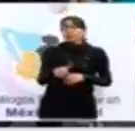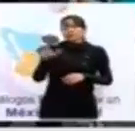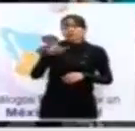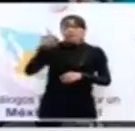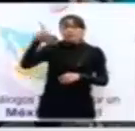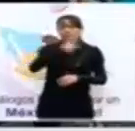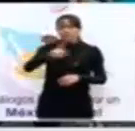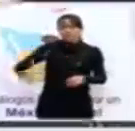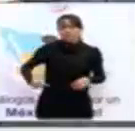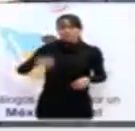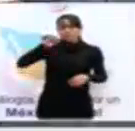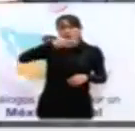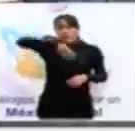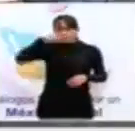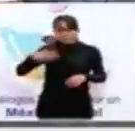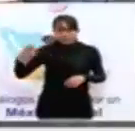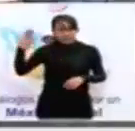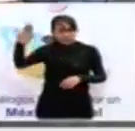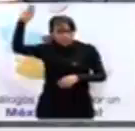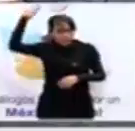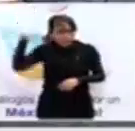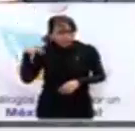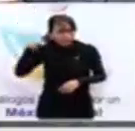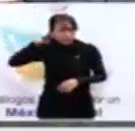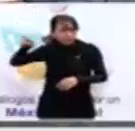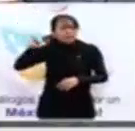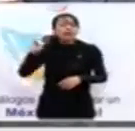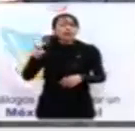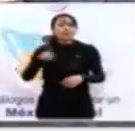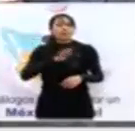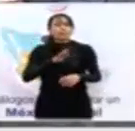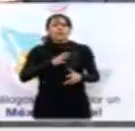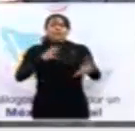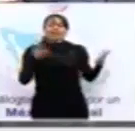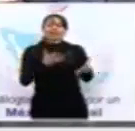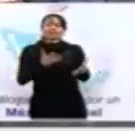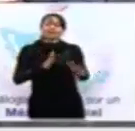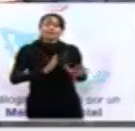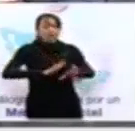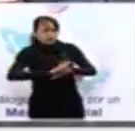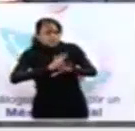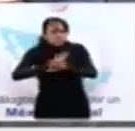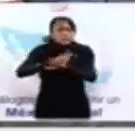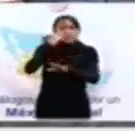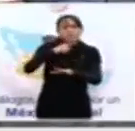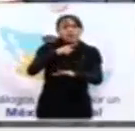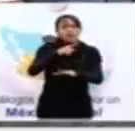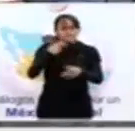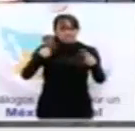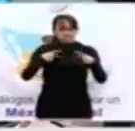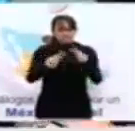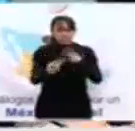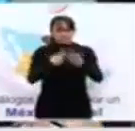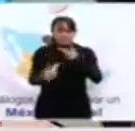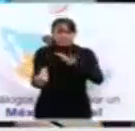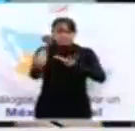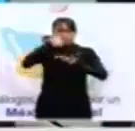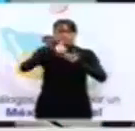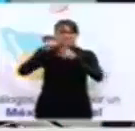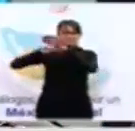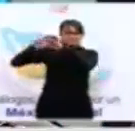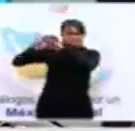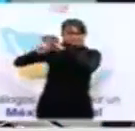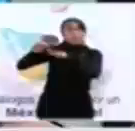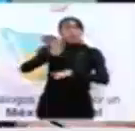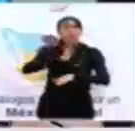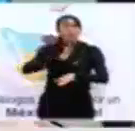hizo el programa de legalizar la estancia de los migrantes, y que ahora que está más débil, ahora